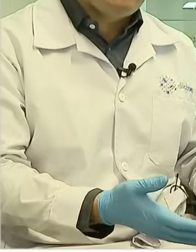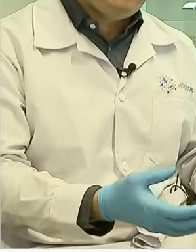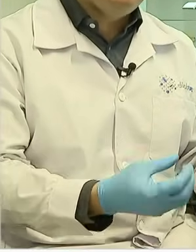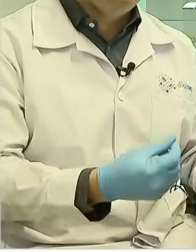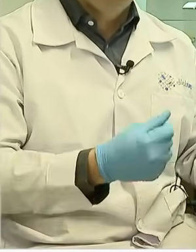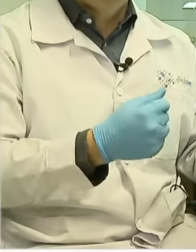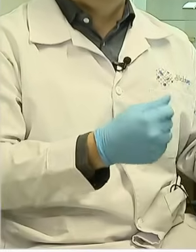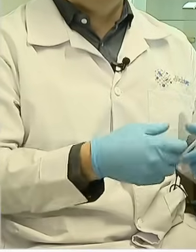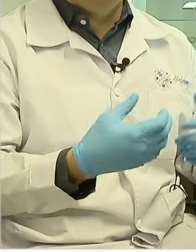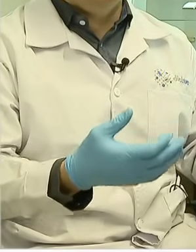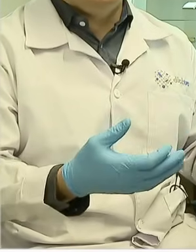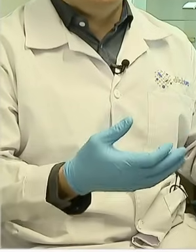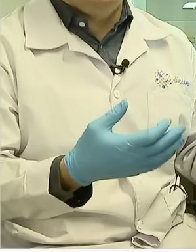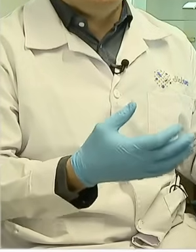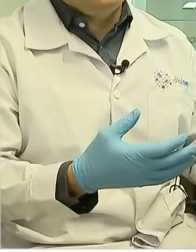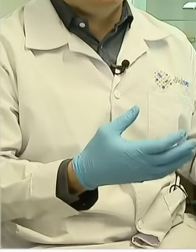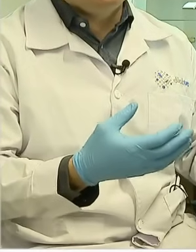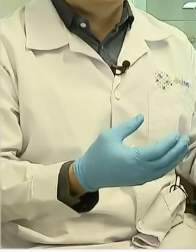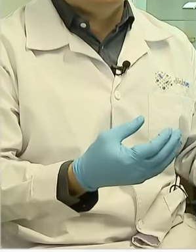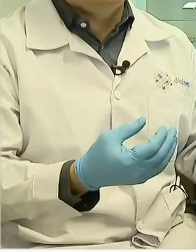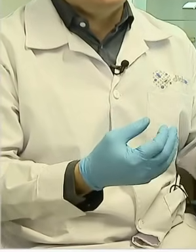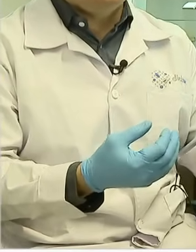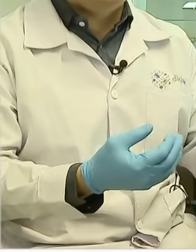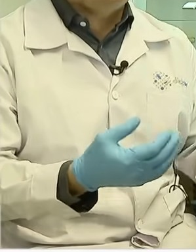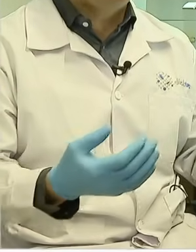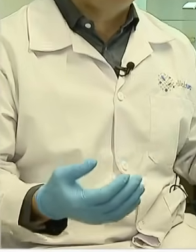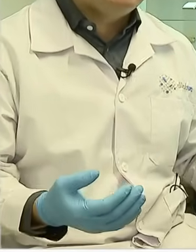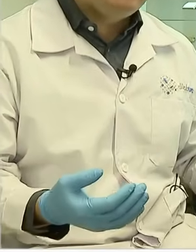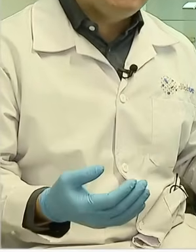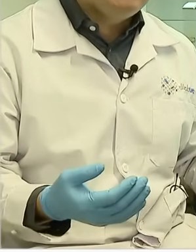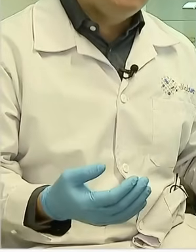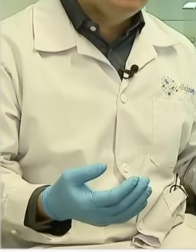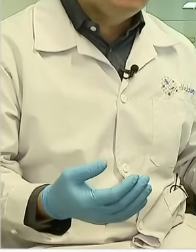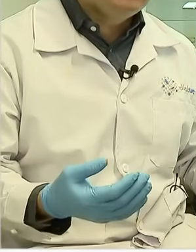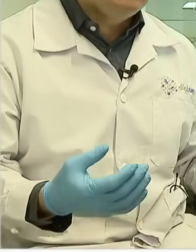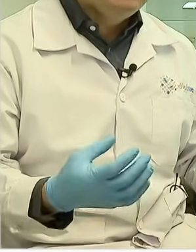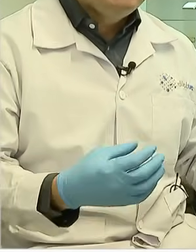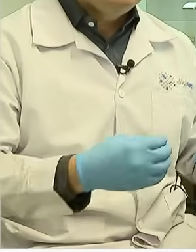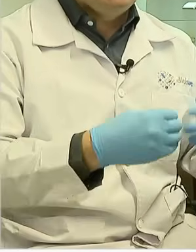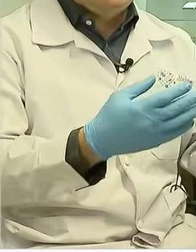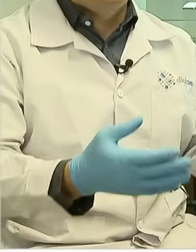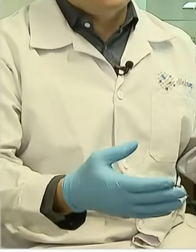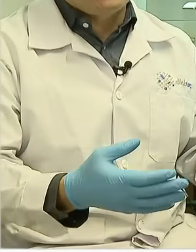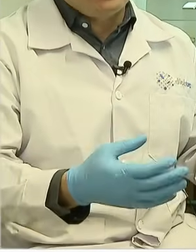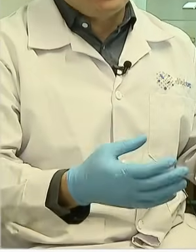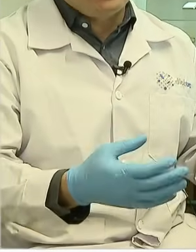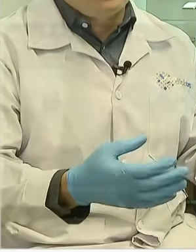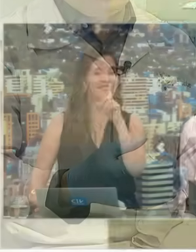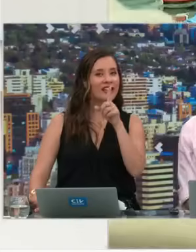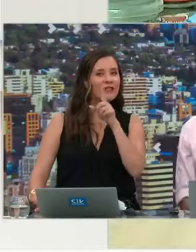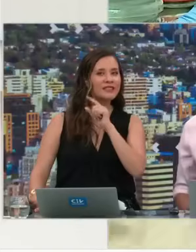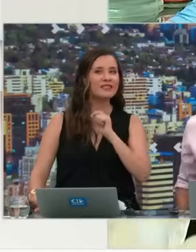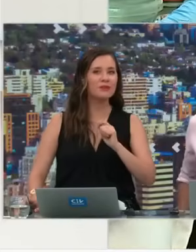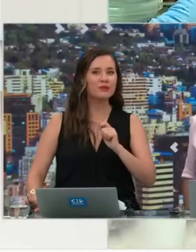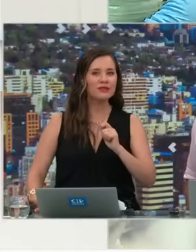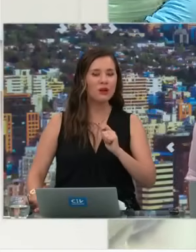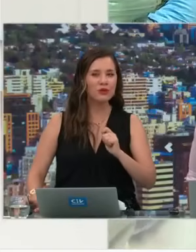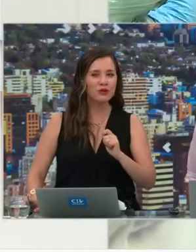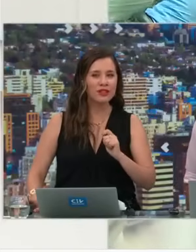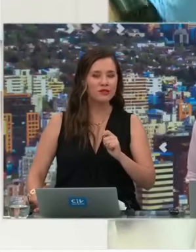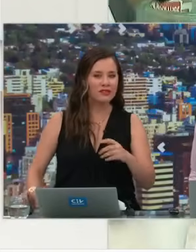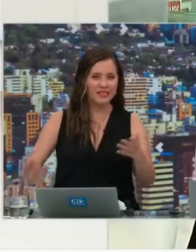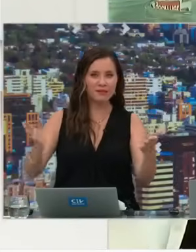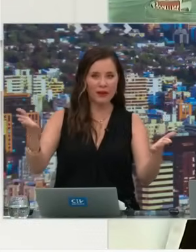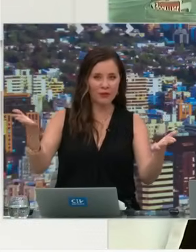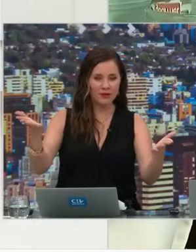producto inflamable, que usted debe tener la consideración de tenerlo alejado de fuentes de ignición, ¿cierto? ¿Sabes lo que se pregunta uno